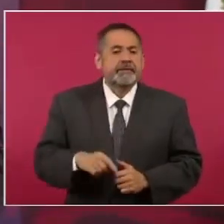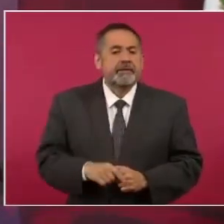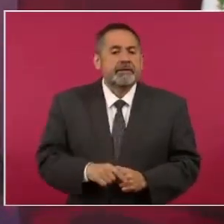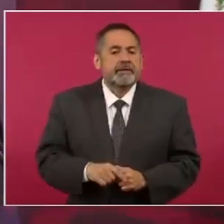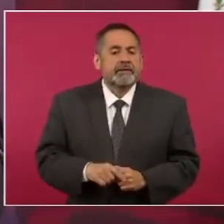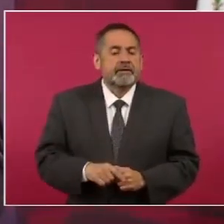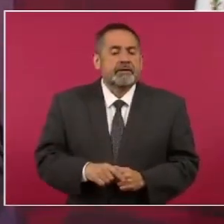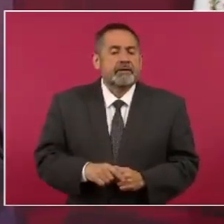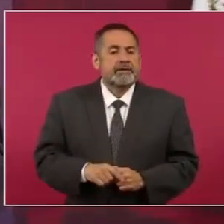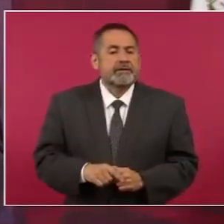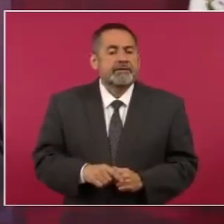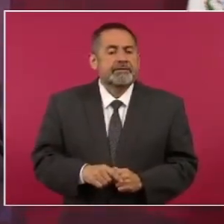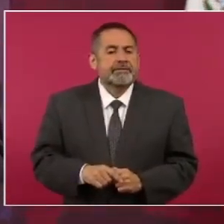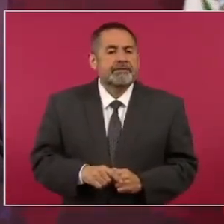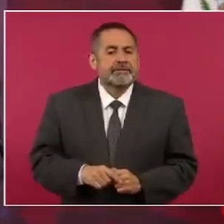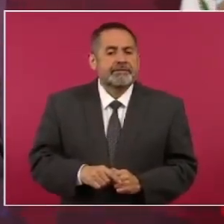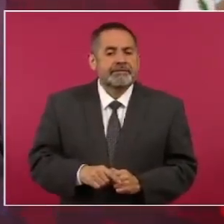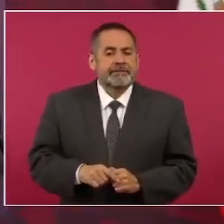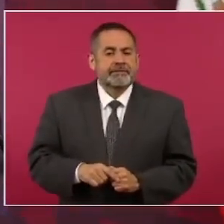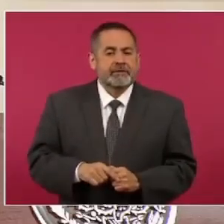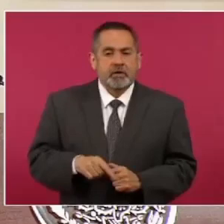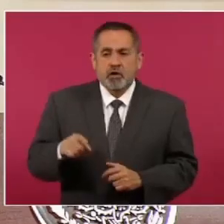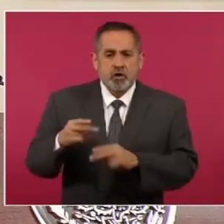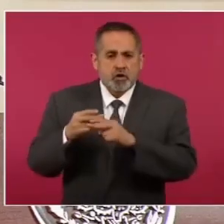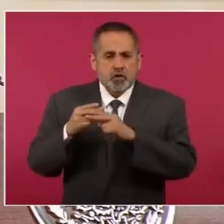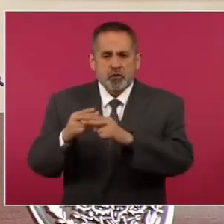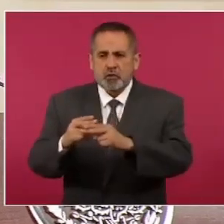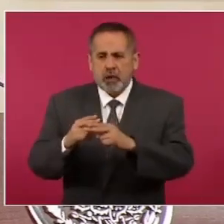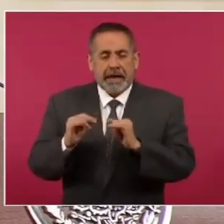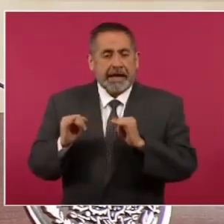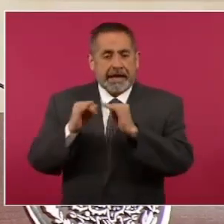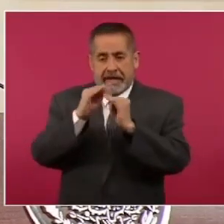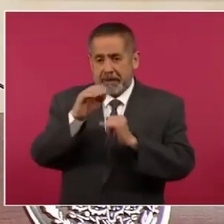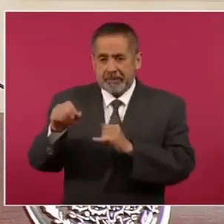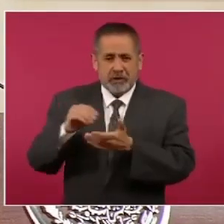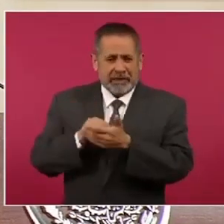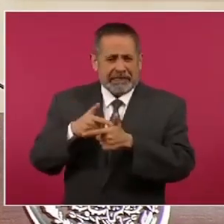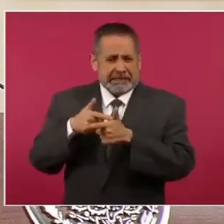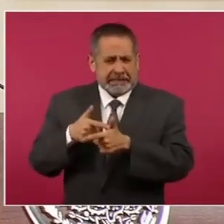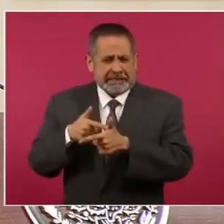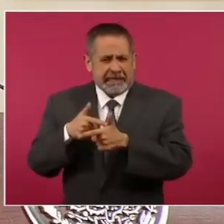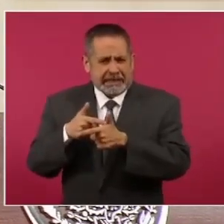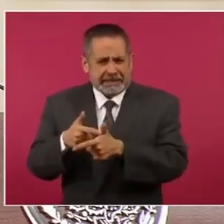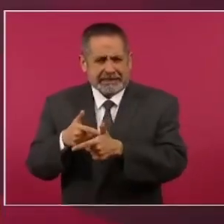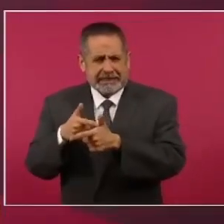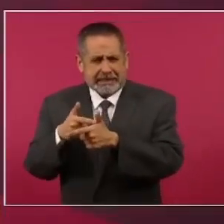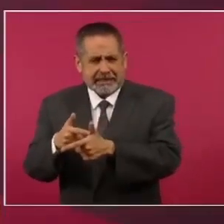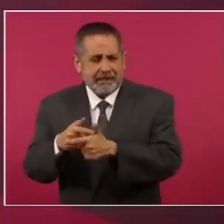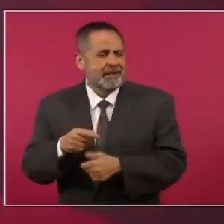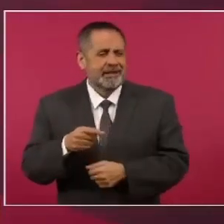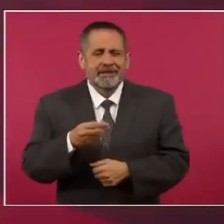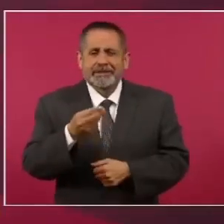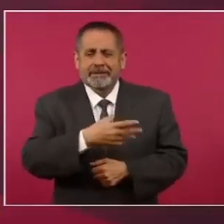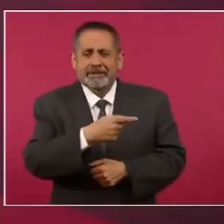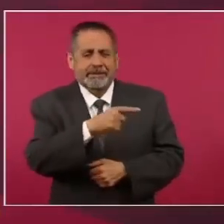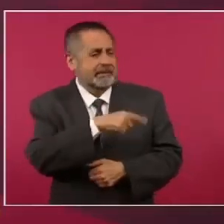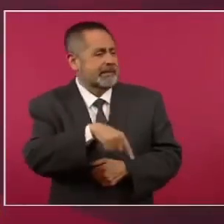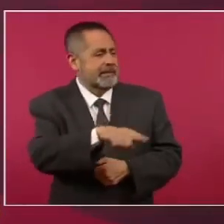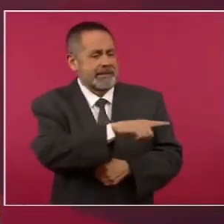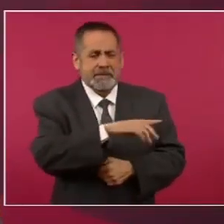se haya mantenido esta institución a pesar